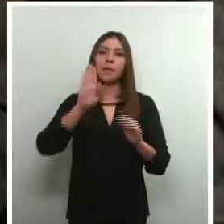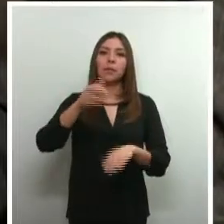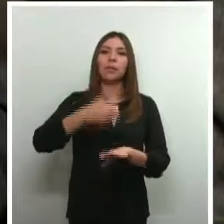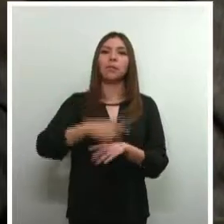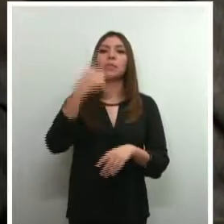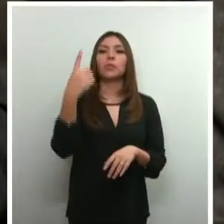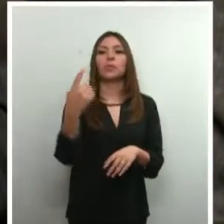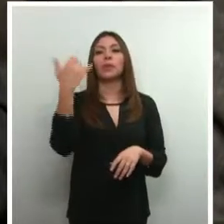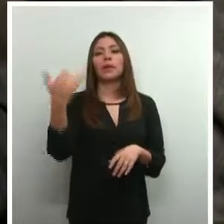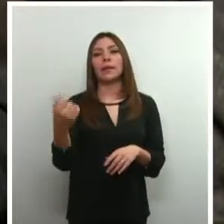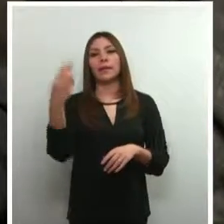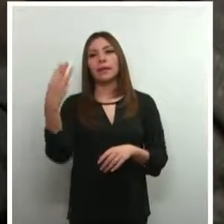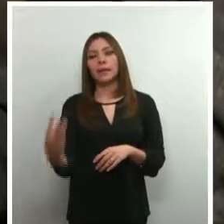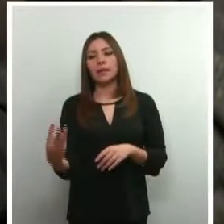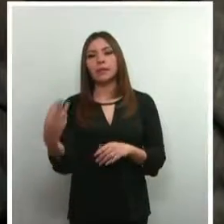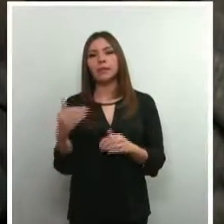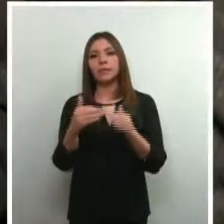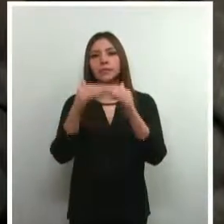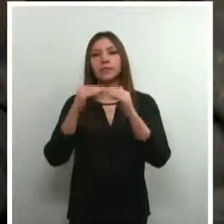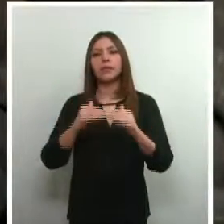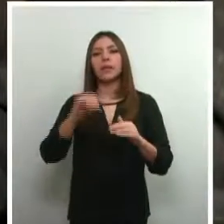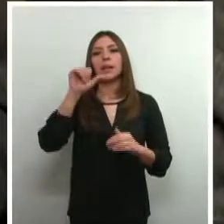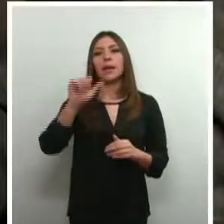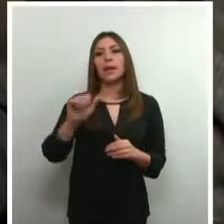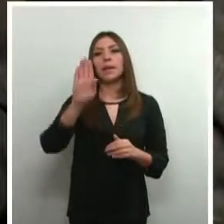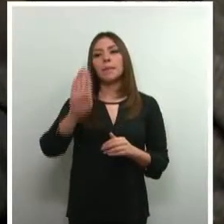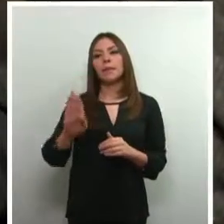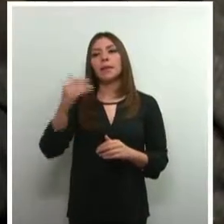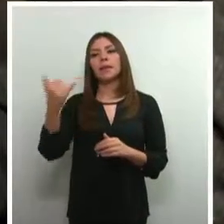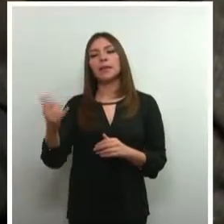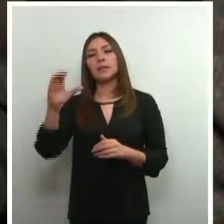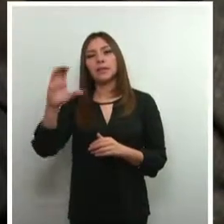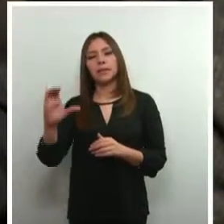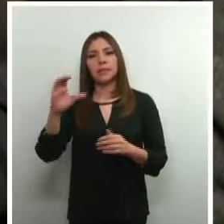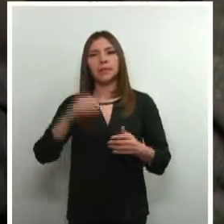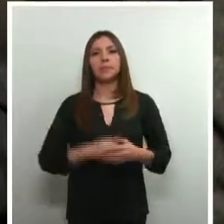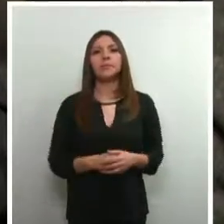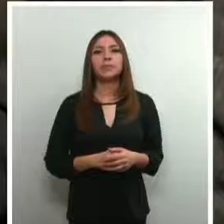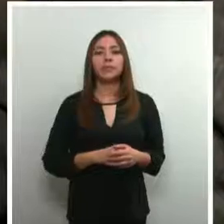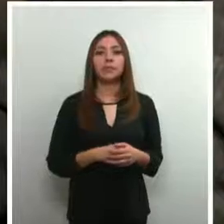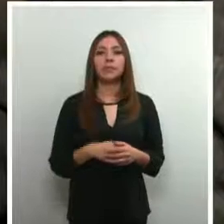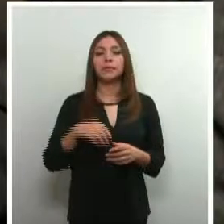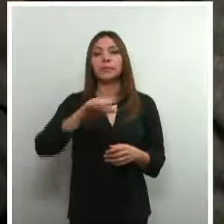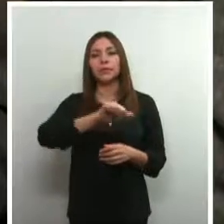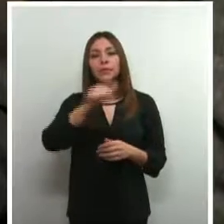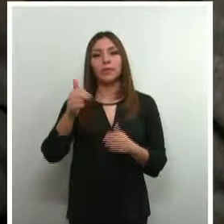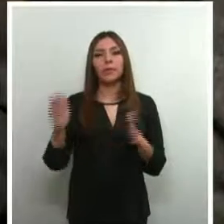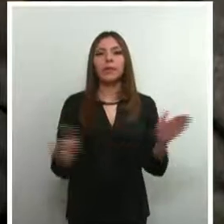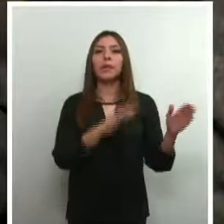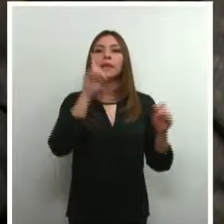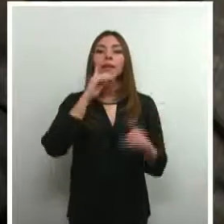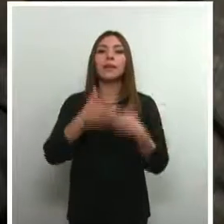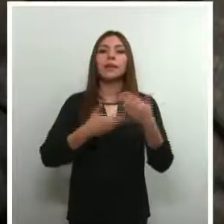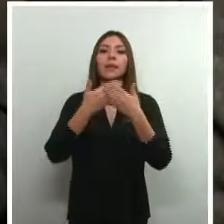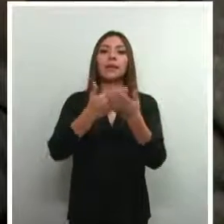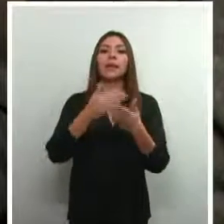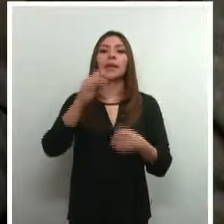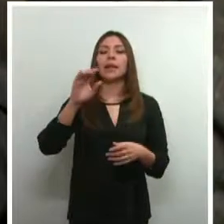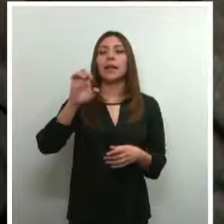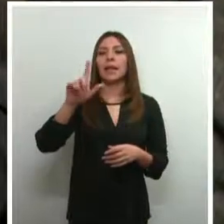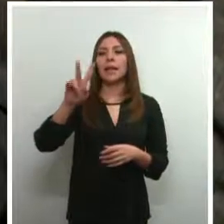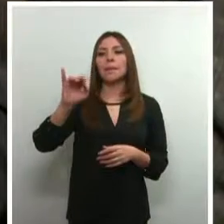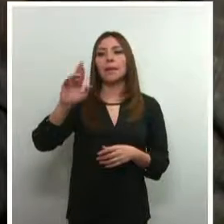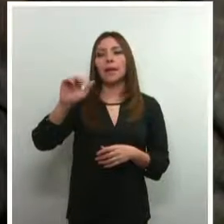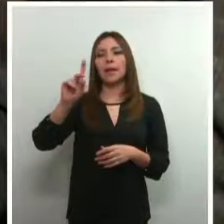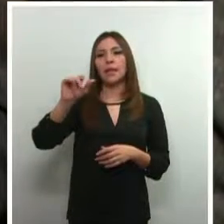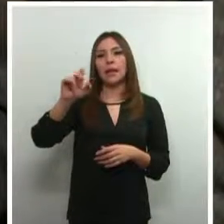y numeral 3, incisos A, B y C. Una reserva de la diputada Elvira Daniel, al apartado